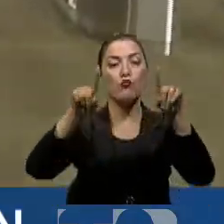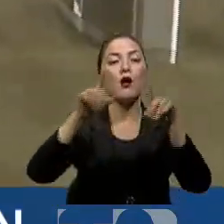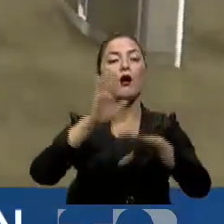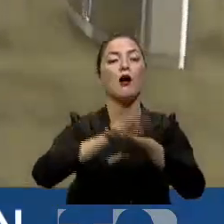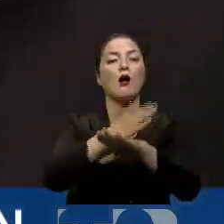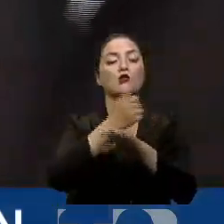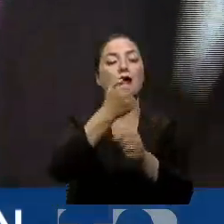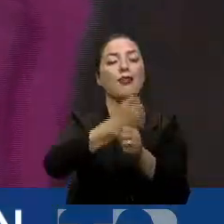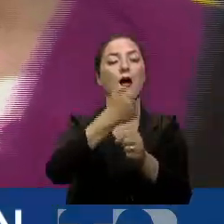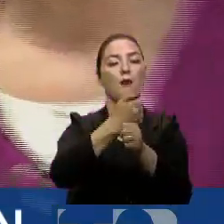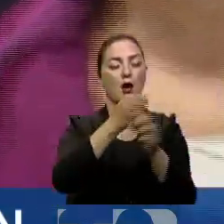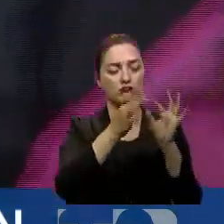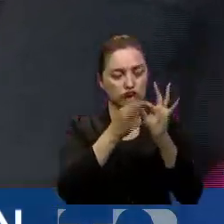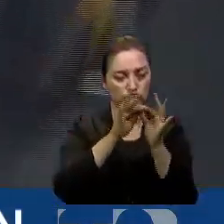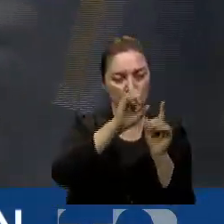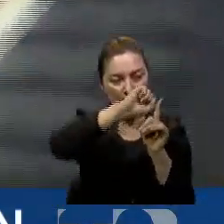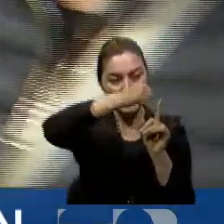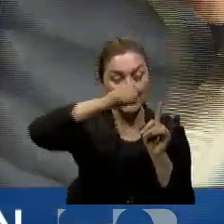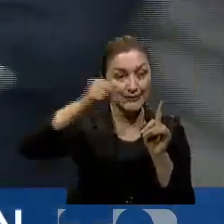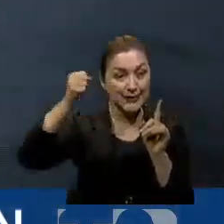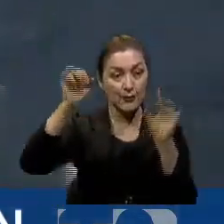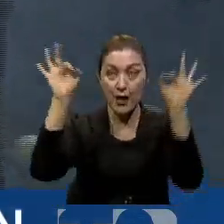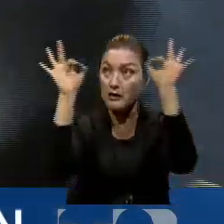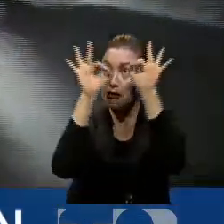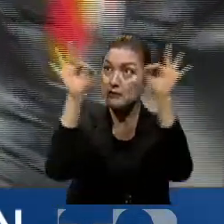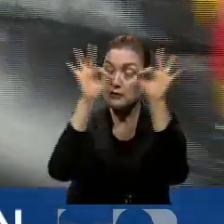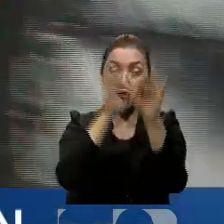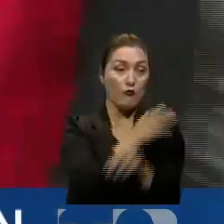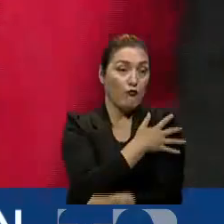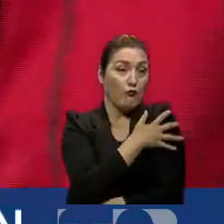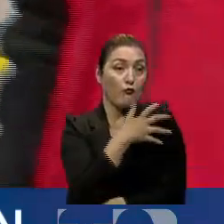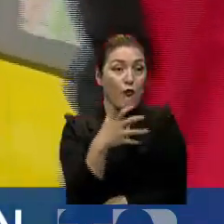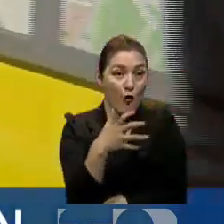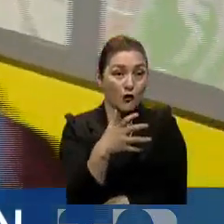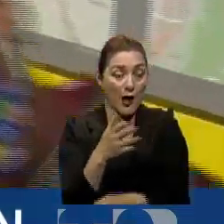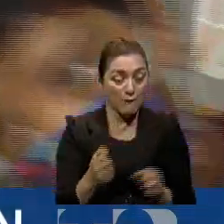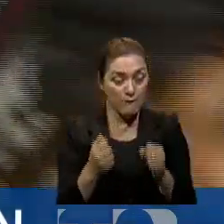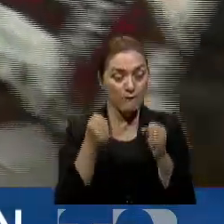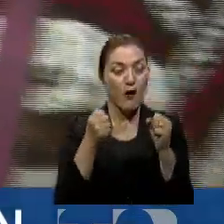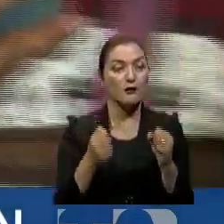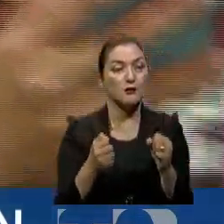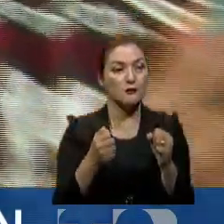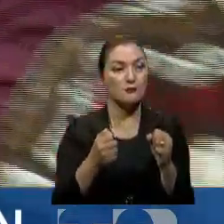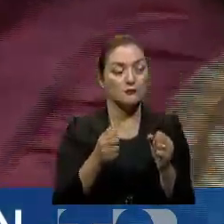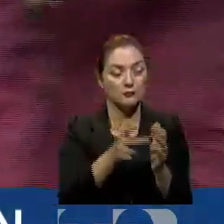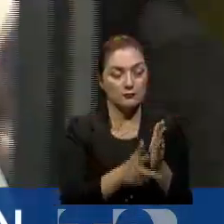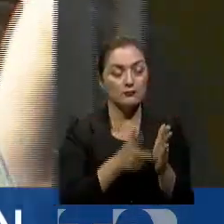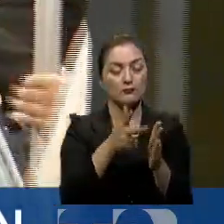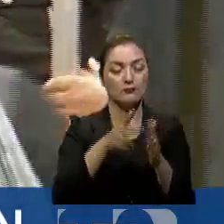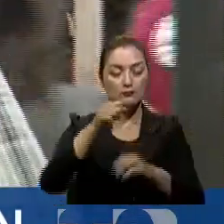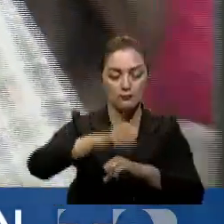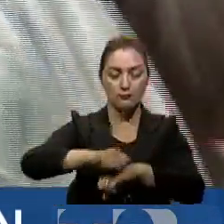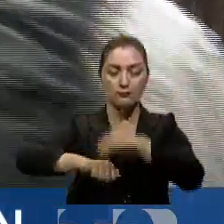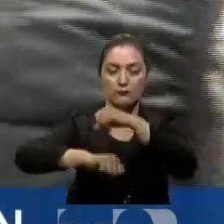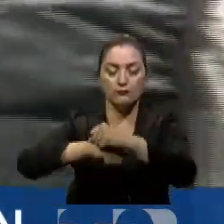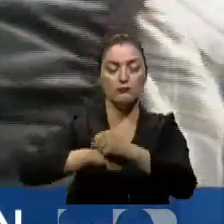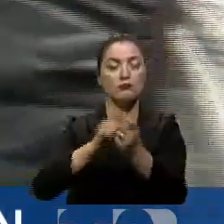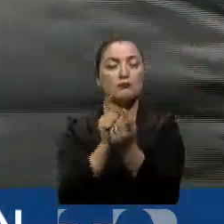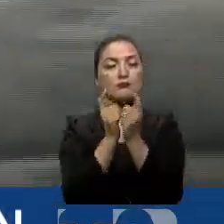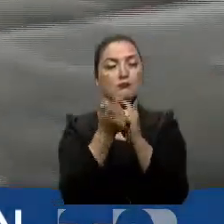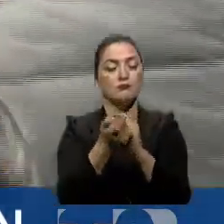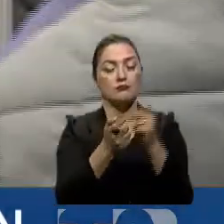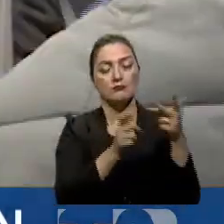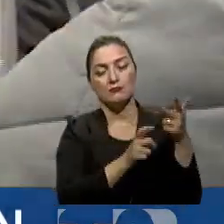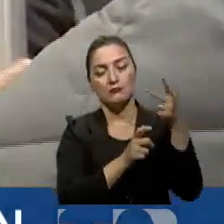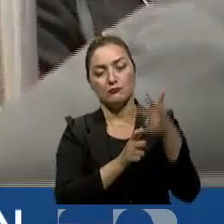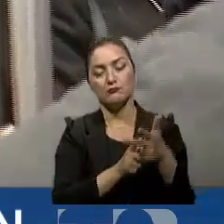para fortalecer el sistema de energía que alimenta a los trenes, estaciones e infraestructura para el cambio del alimentador 4